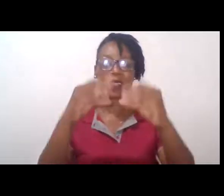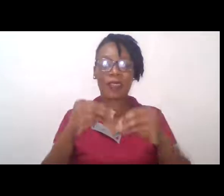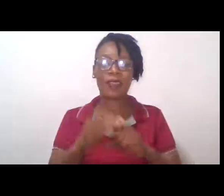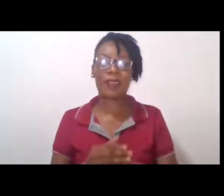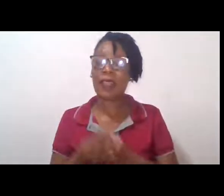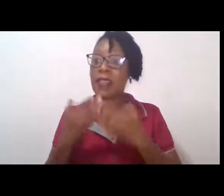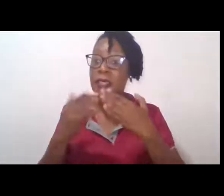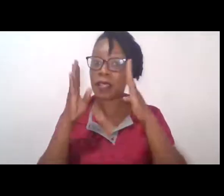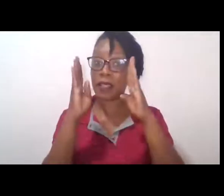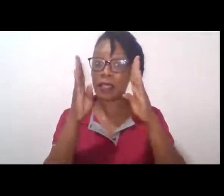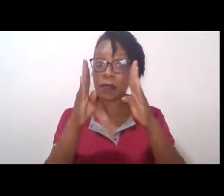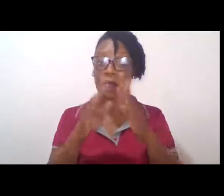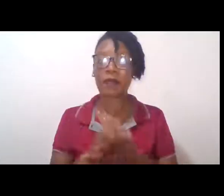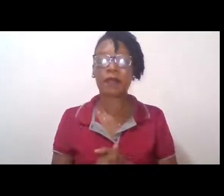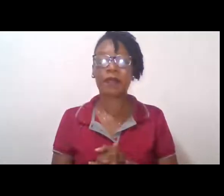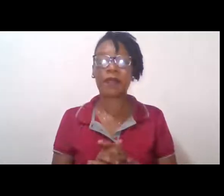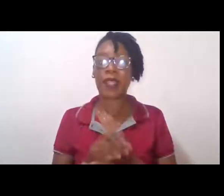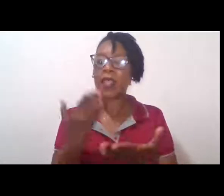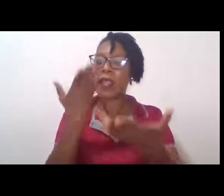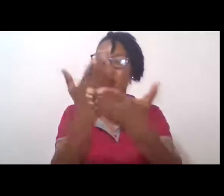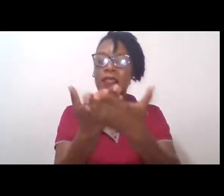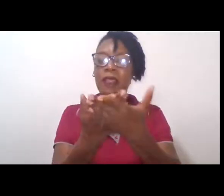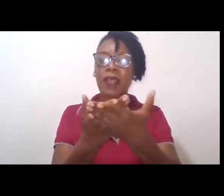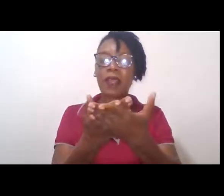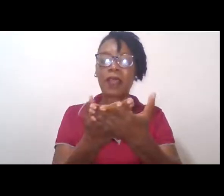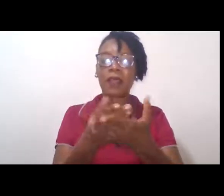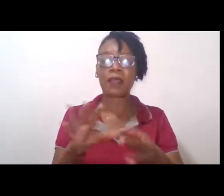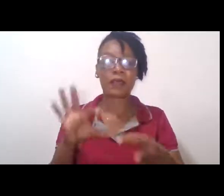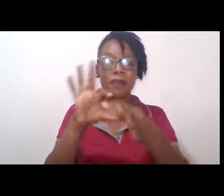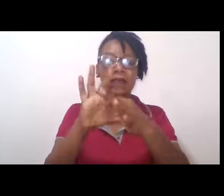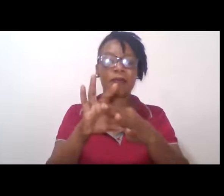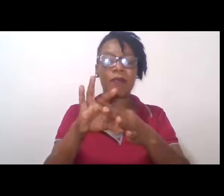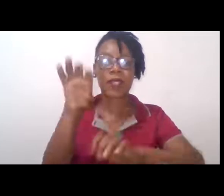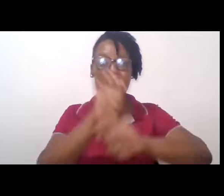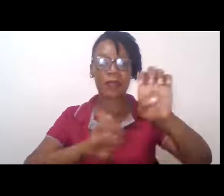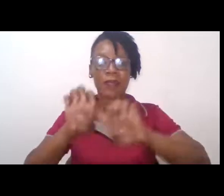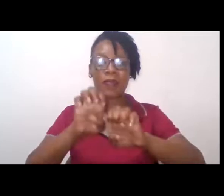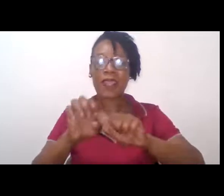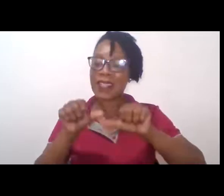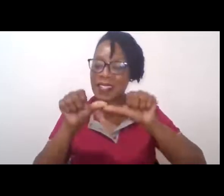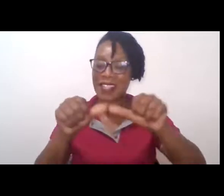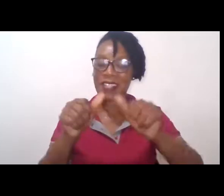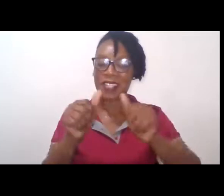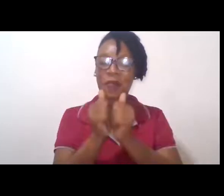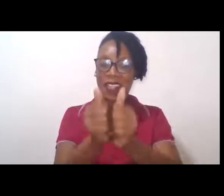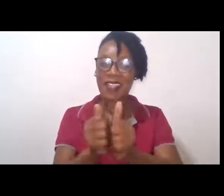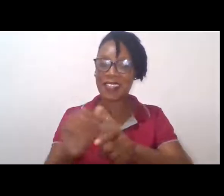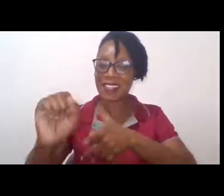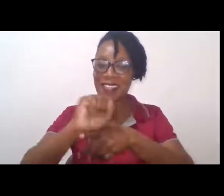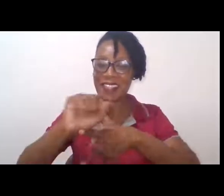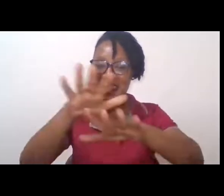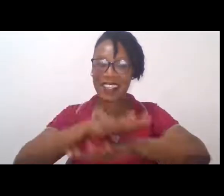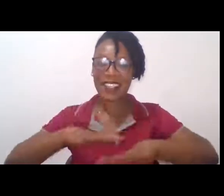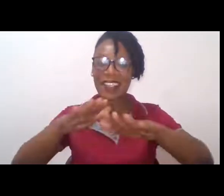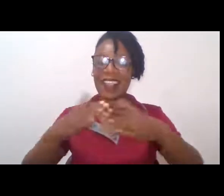a la llegada del enlace de evaluación y síganos acompañando en estos espacios de capacitación. Gracias